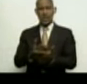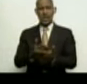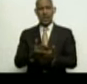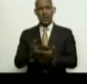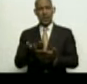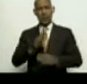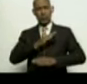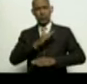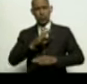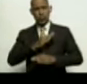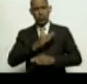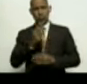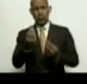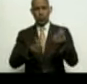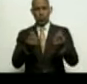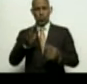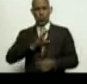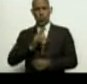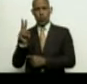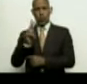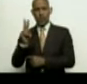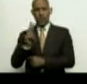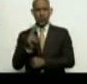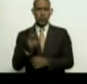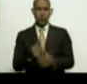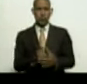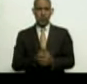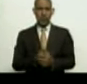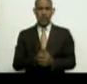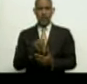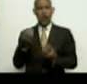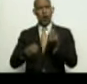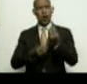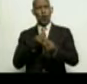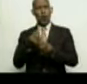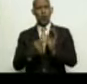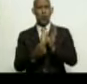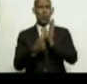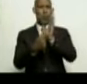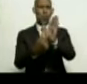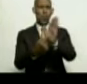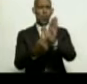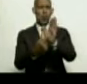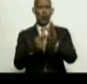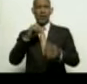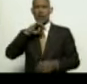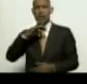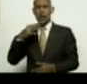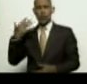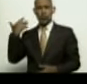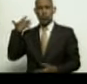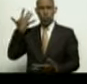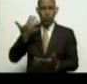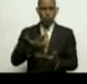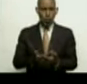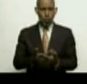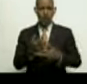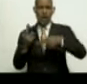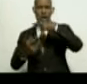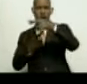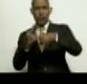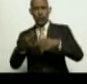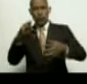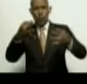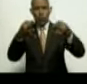recursos. Es el punto de cierre que tenemos en esta reflexión porque marca entonces una década donde se consolida no solamente la revolución en términos